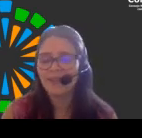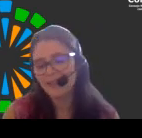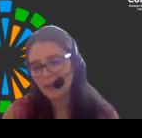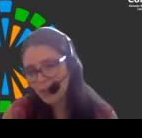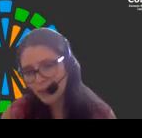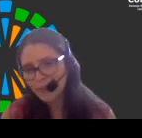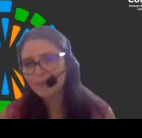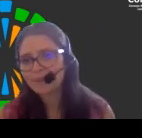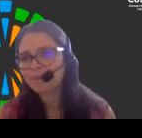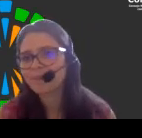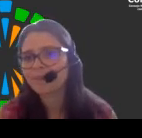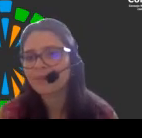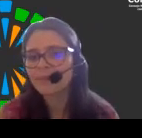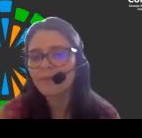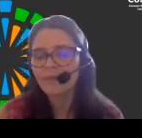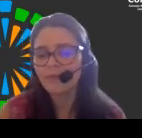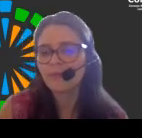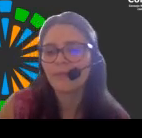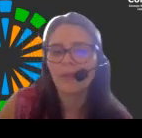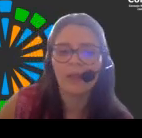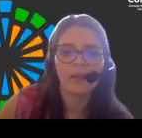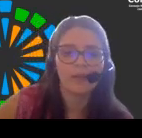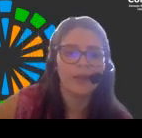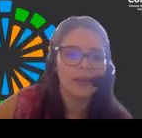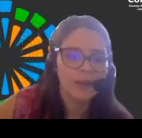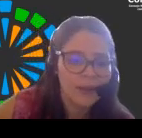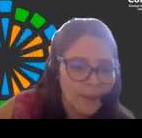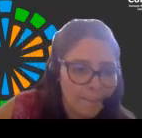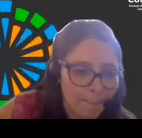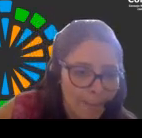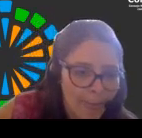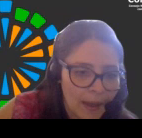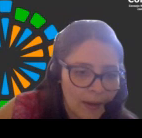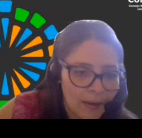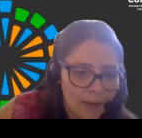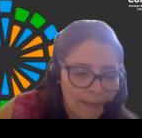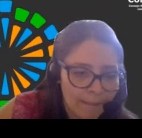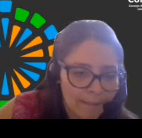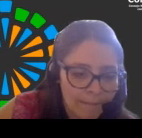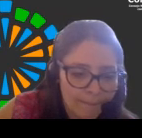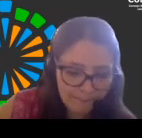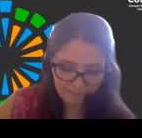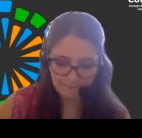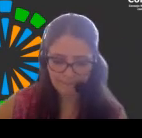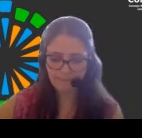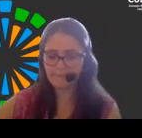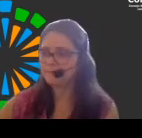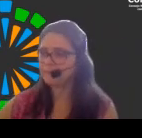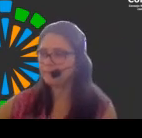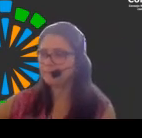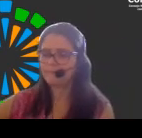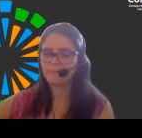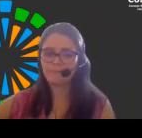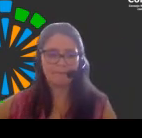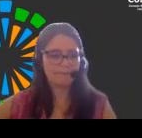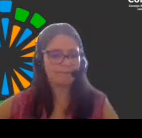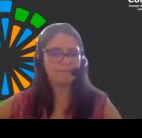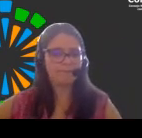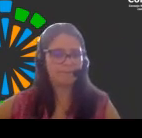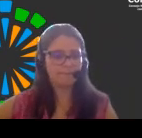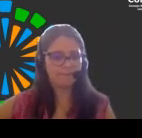que esté sirviendo Aunque el efecto nos dice por acá Maritza